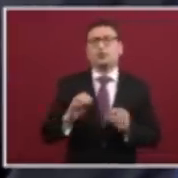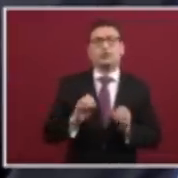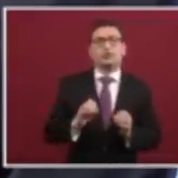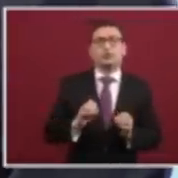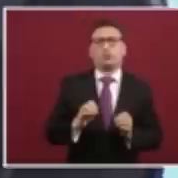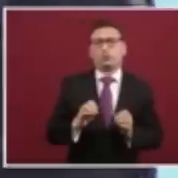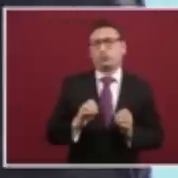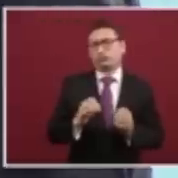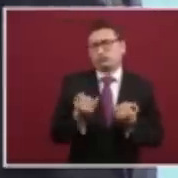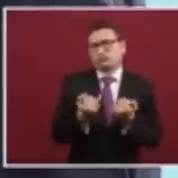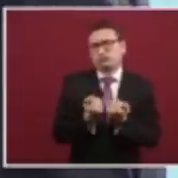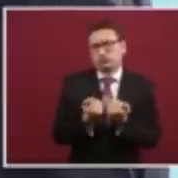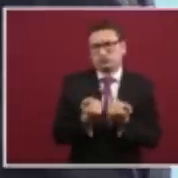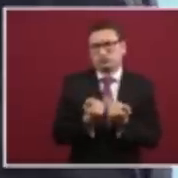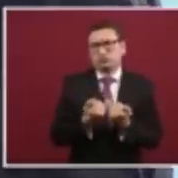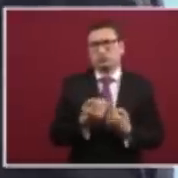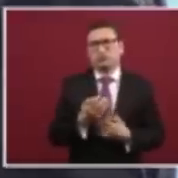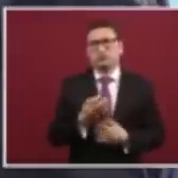quieren